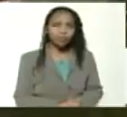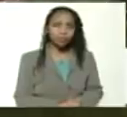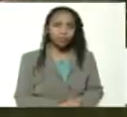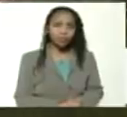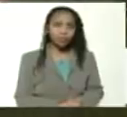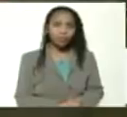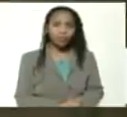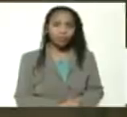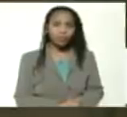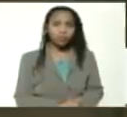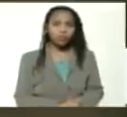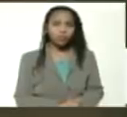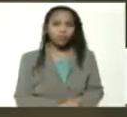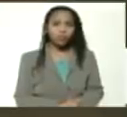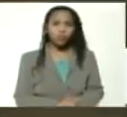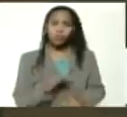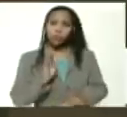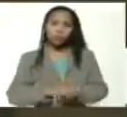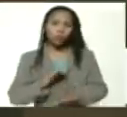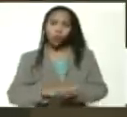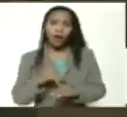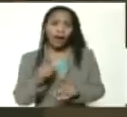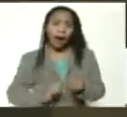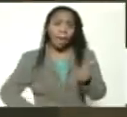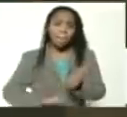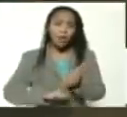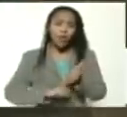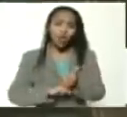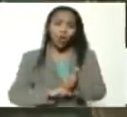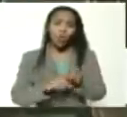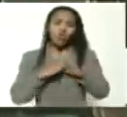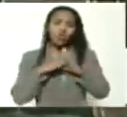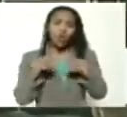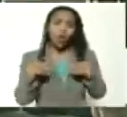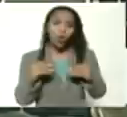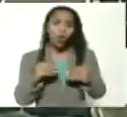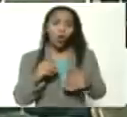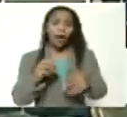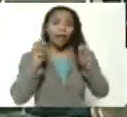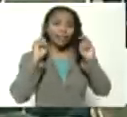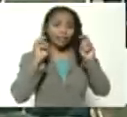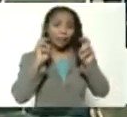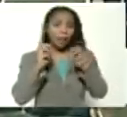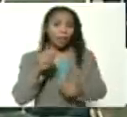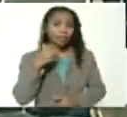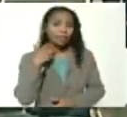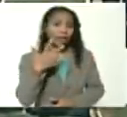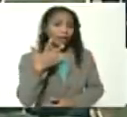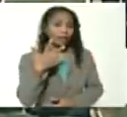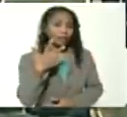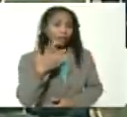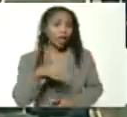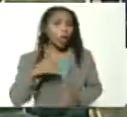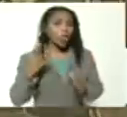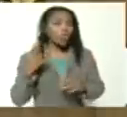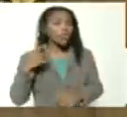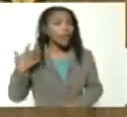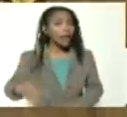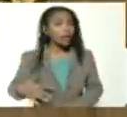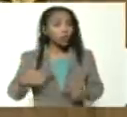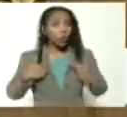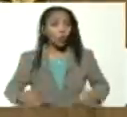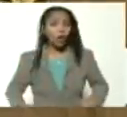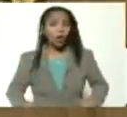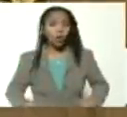César, porque él apoyó todo lo que en el título 3 de los derechos humanos